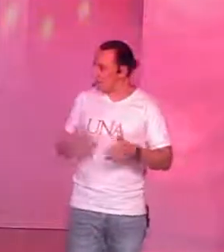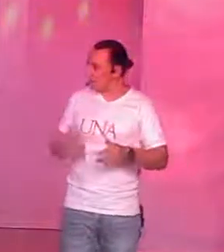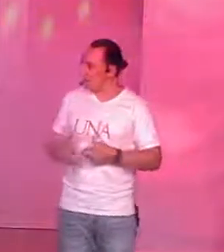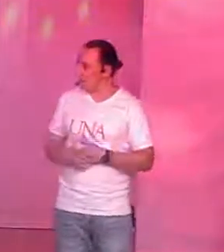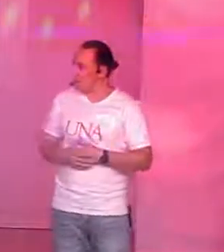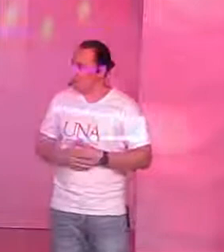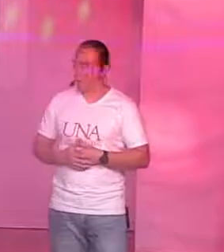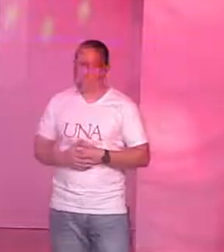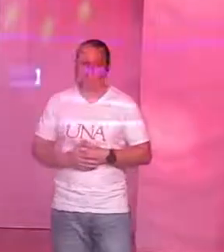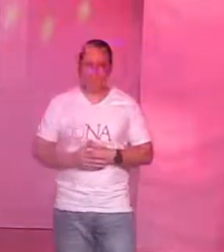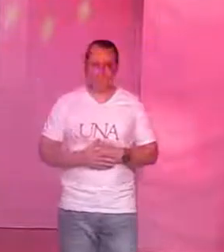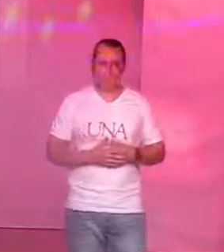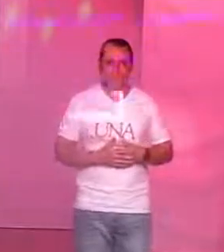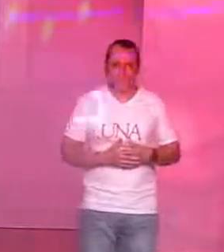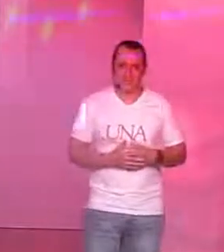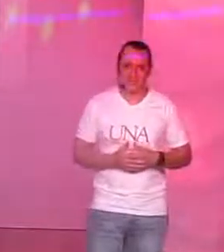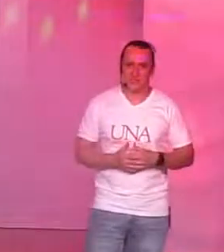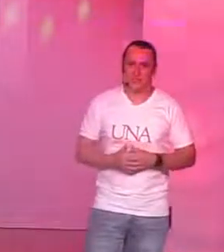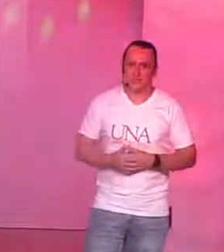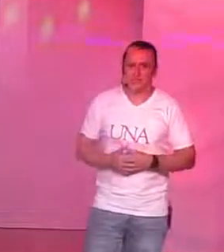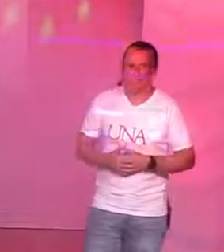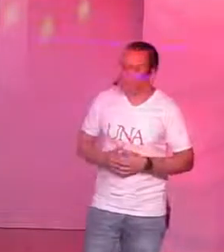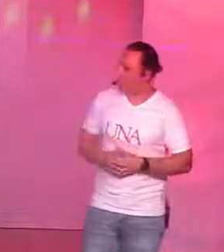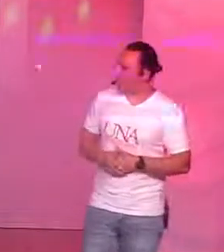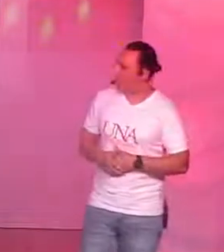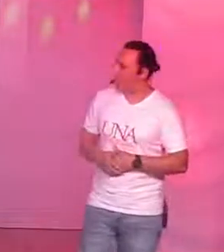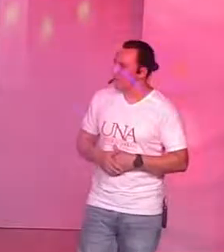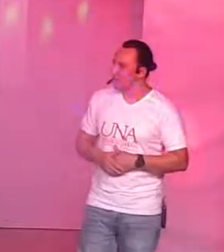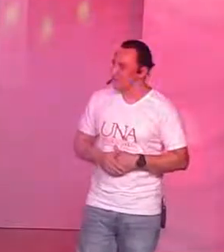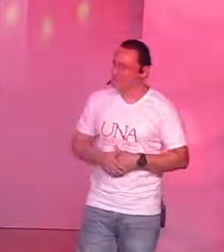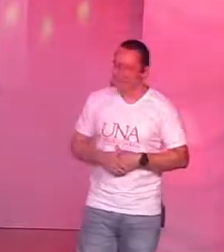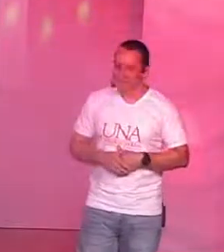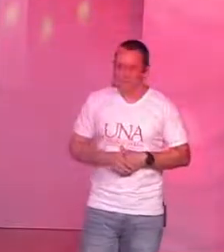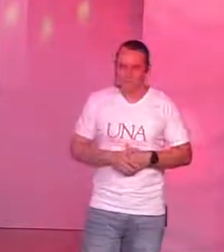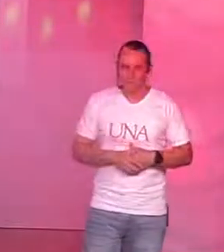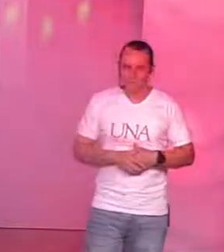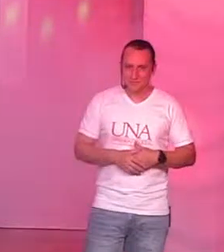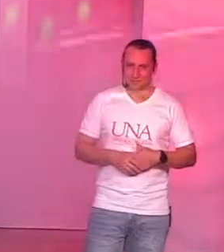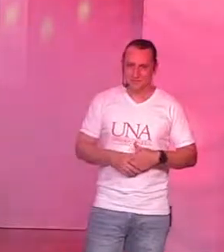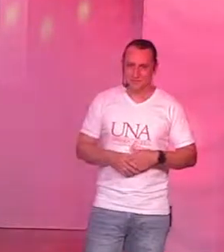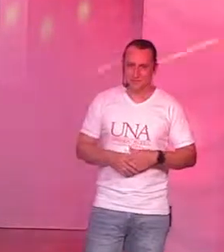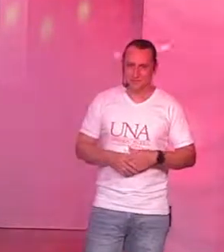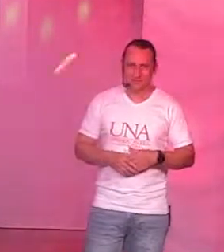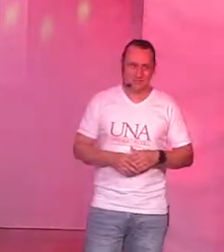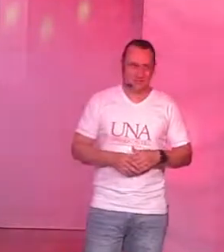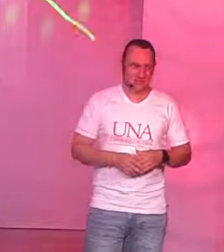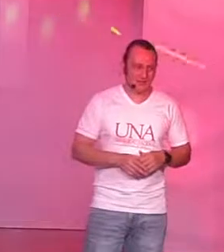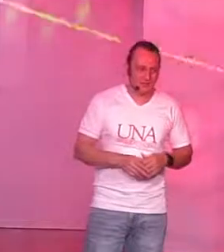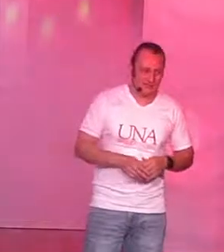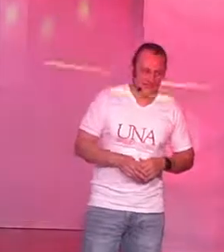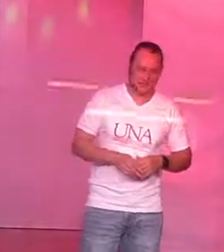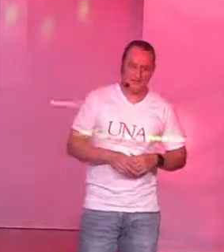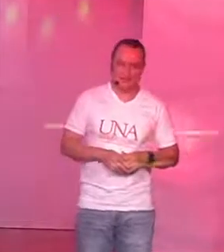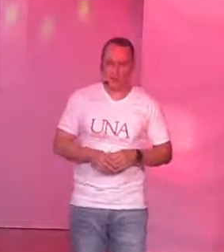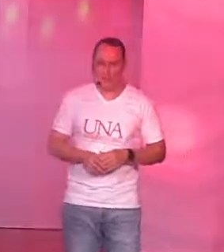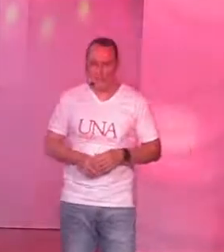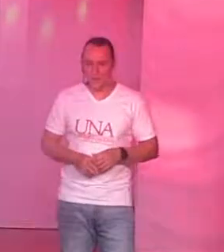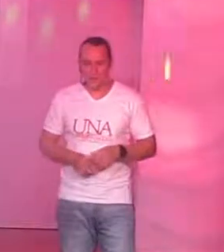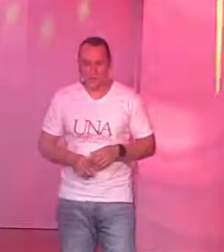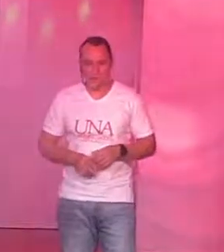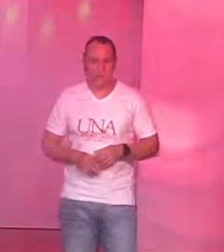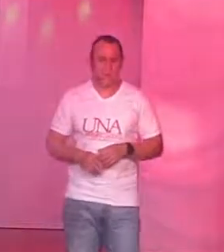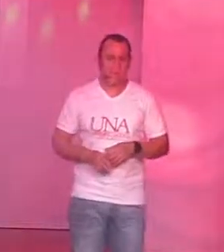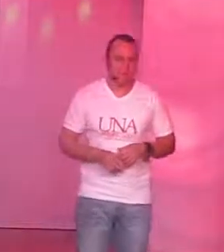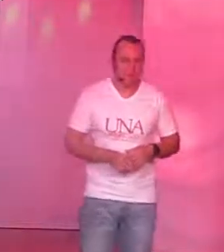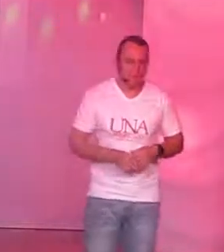por los campus, ¿verdad? Y podamos compartir con ustedes. Será un privilegio. Bueno, yo creo que ya estamos, ¿verdad, compañeras? ¿Todavía no? Todavía